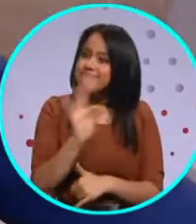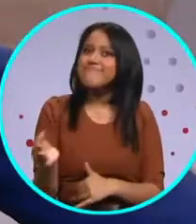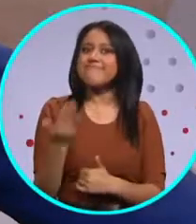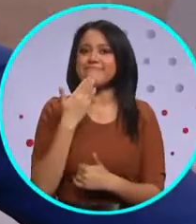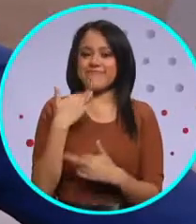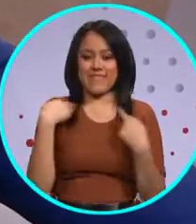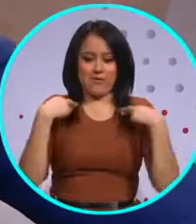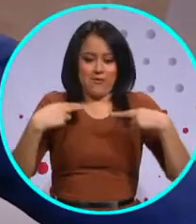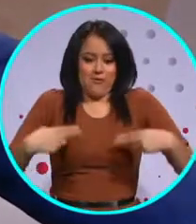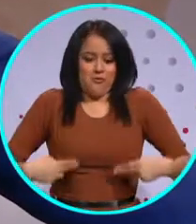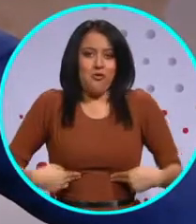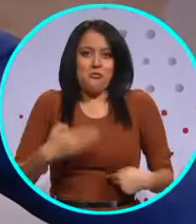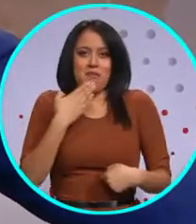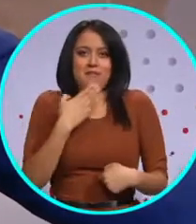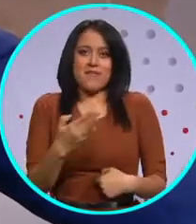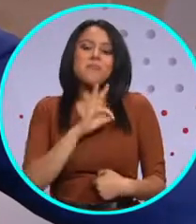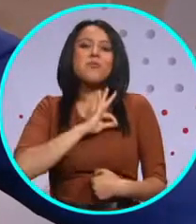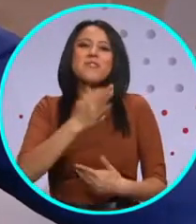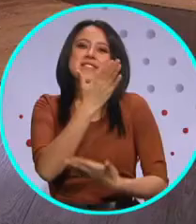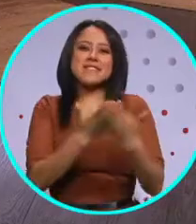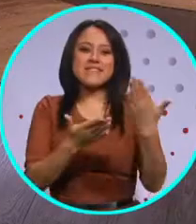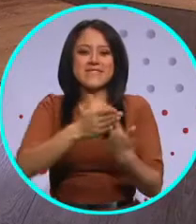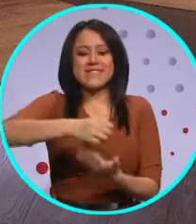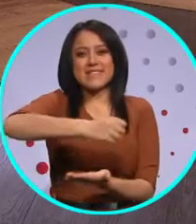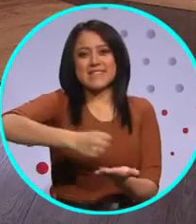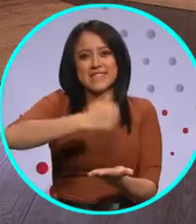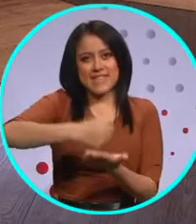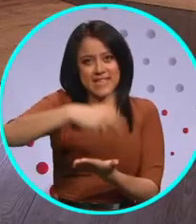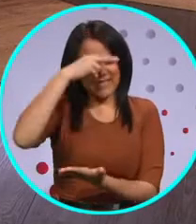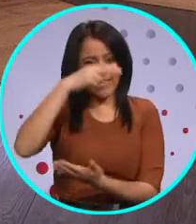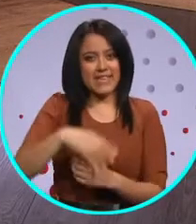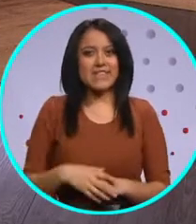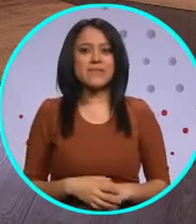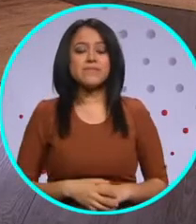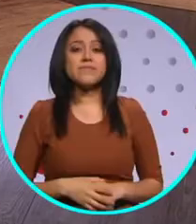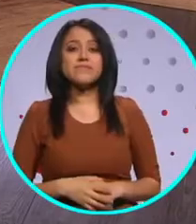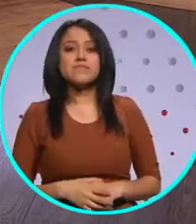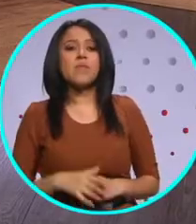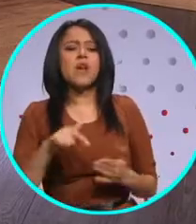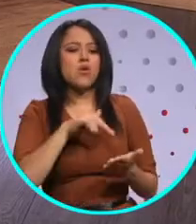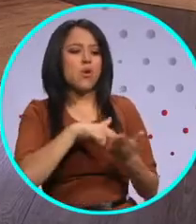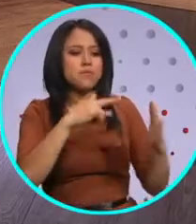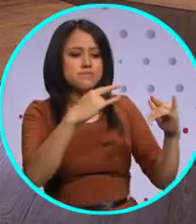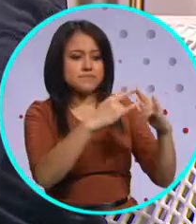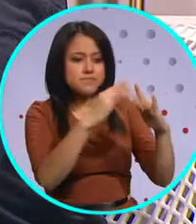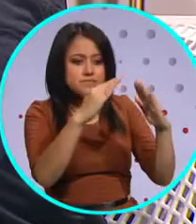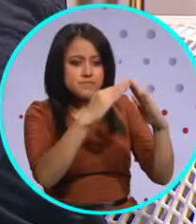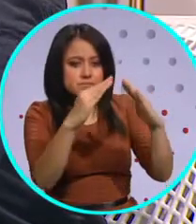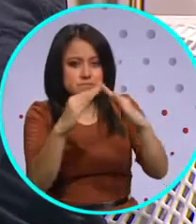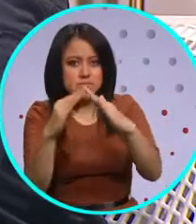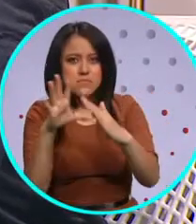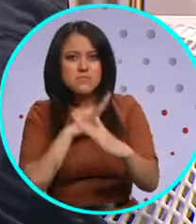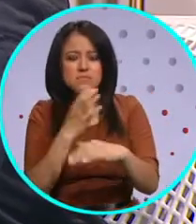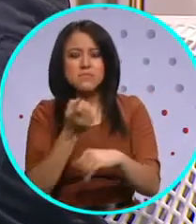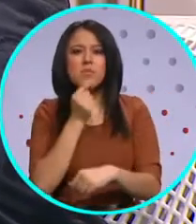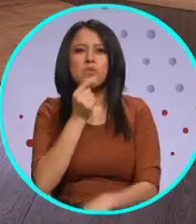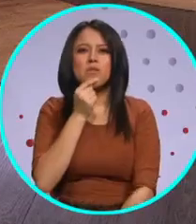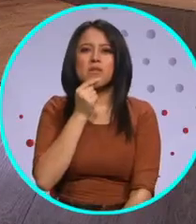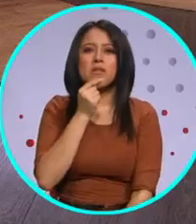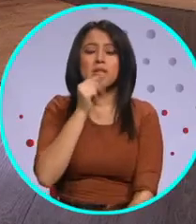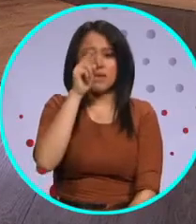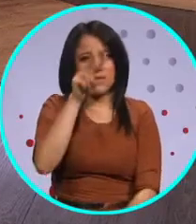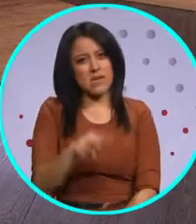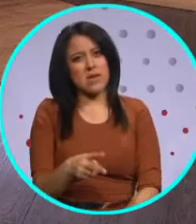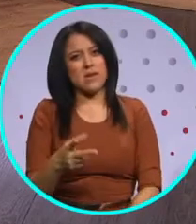uniformada y dando y dando servicio a la ciudadanía las estaciones de policía las estaciones de parte de la iniciamos francos